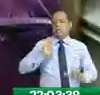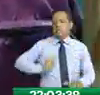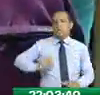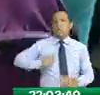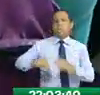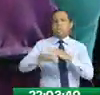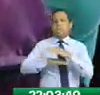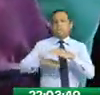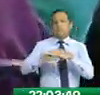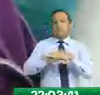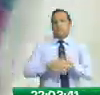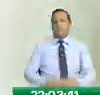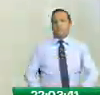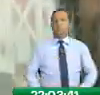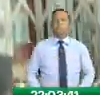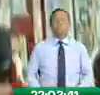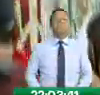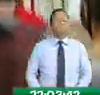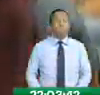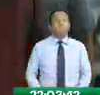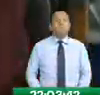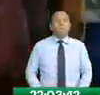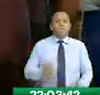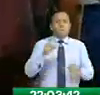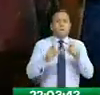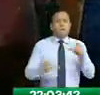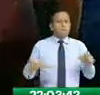Para nadie, un asombro.